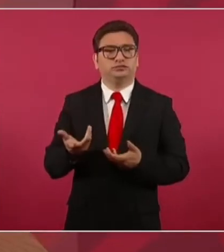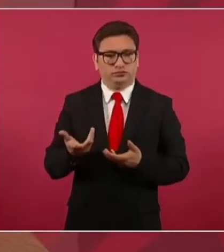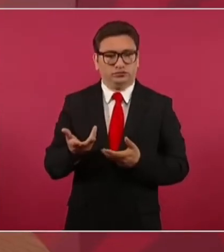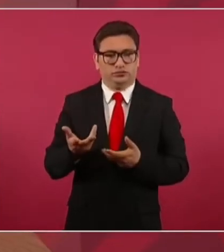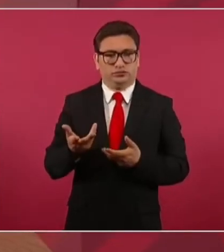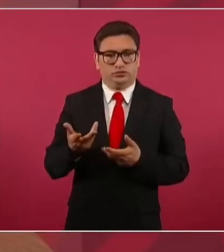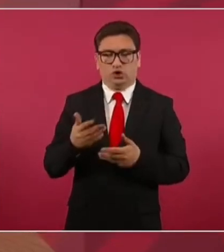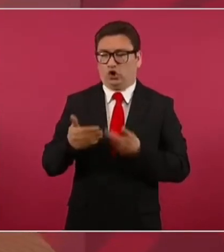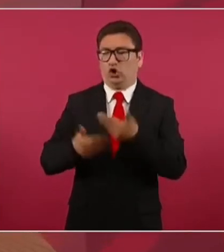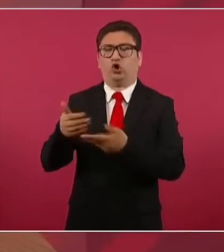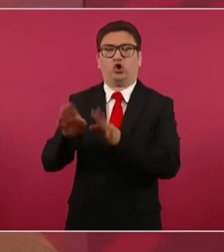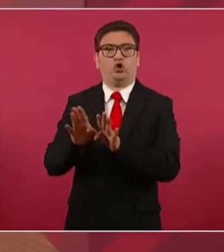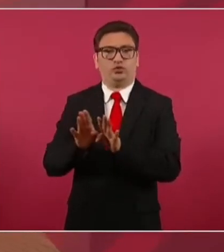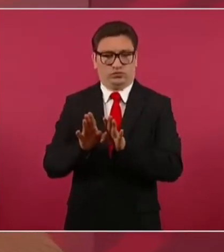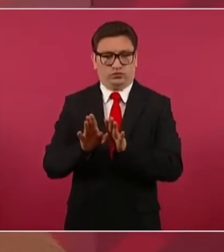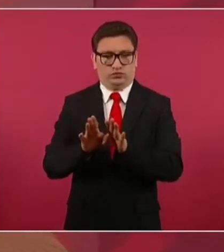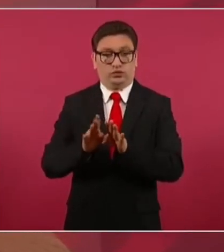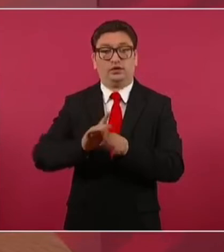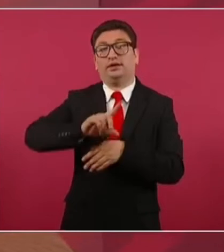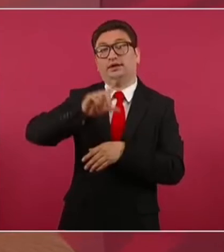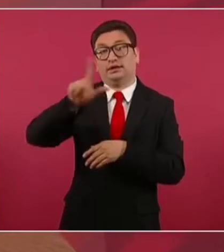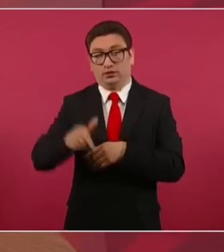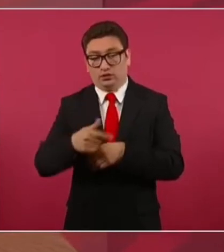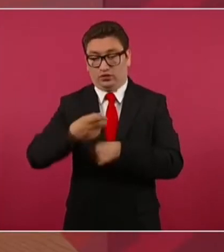lo más importante también es que reparen el daño.